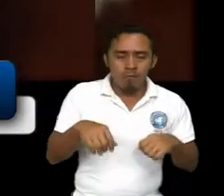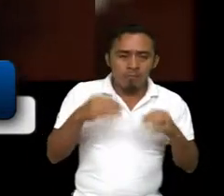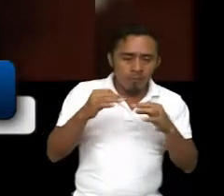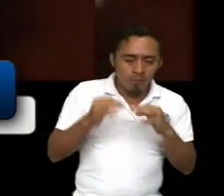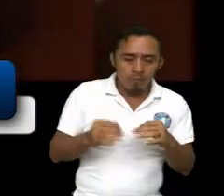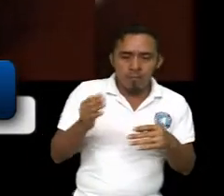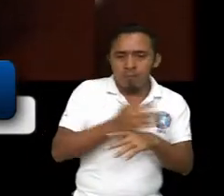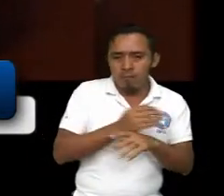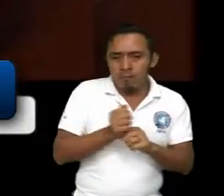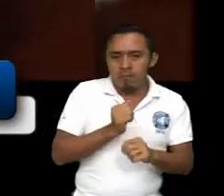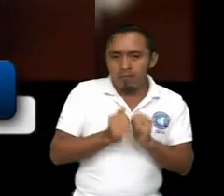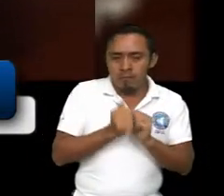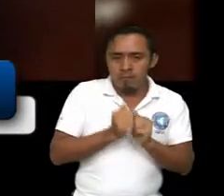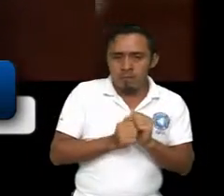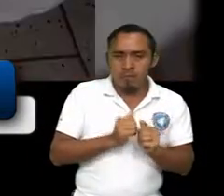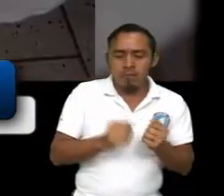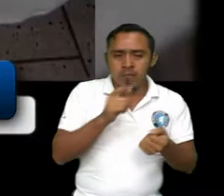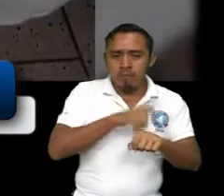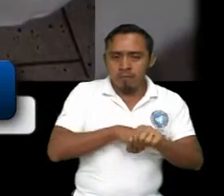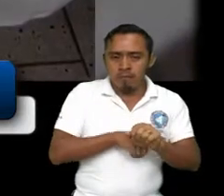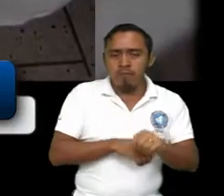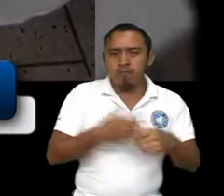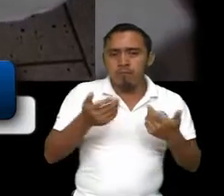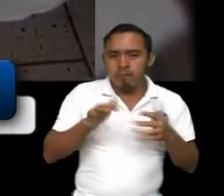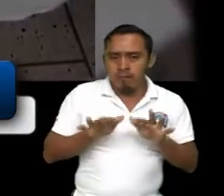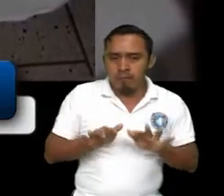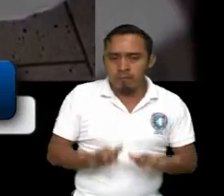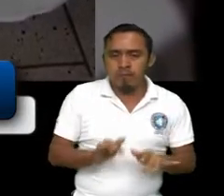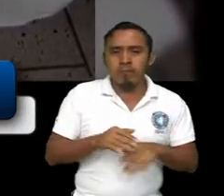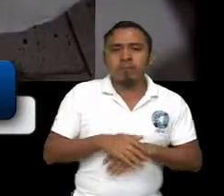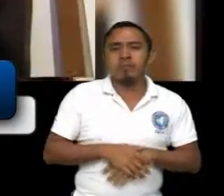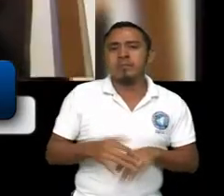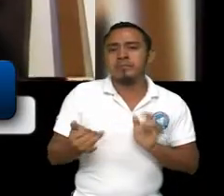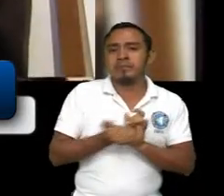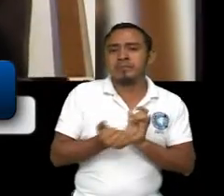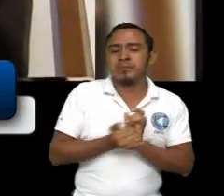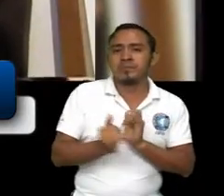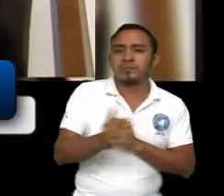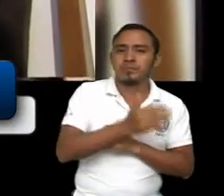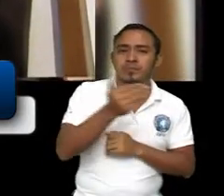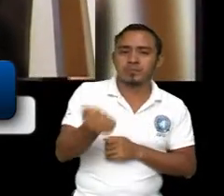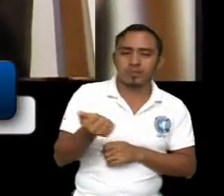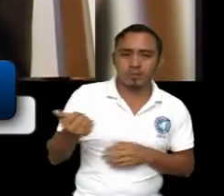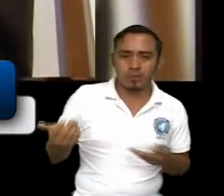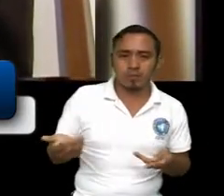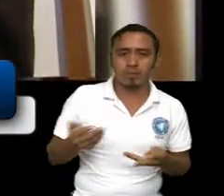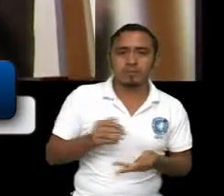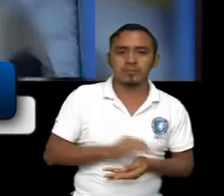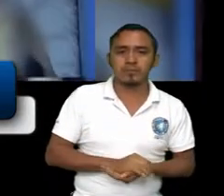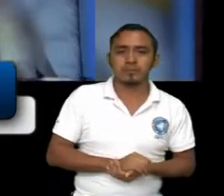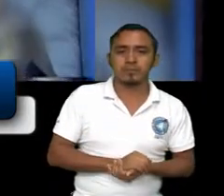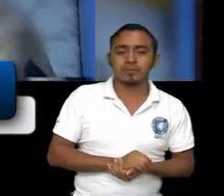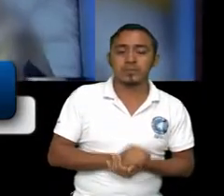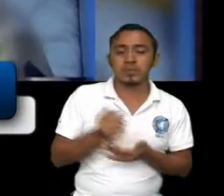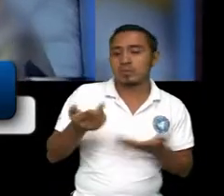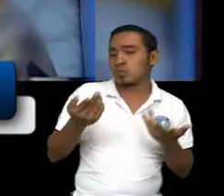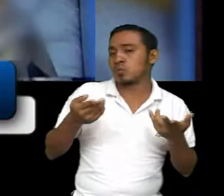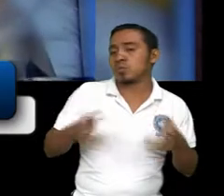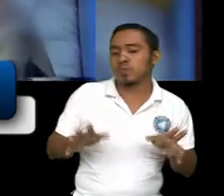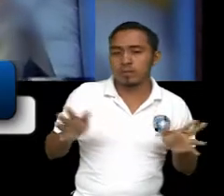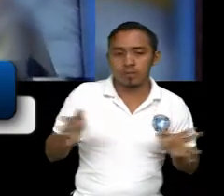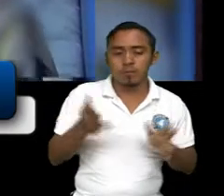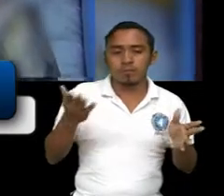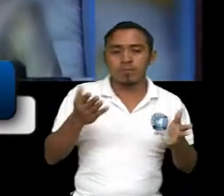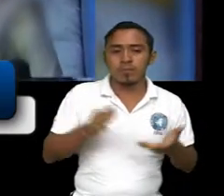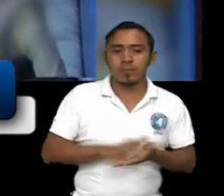las manos afectar los pies al mismo tiempo exactamente acomodo en otro en otros momentos es lo clásico que sea de